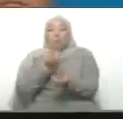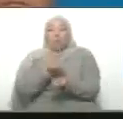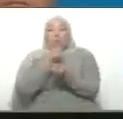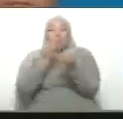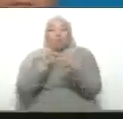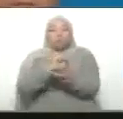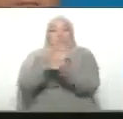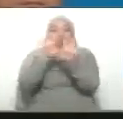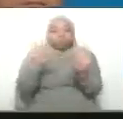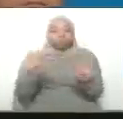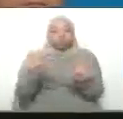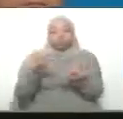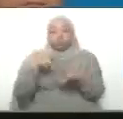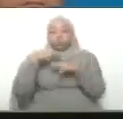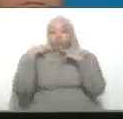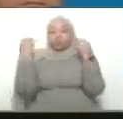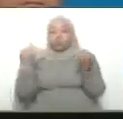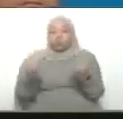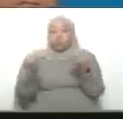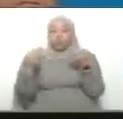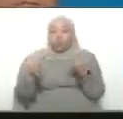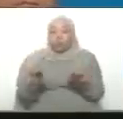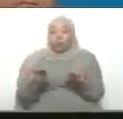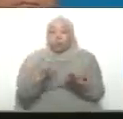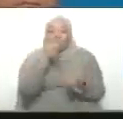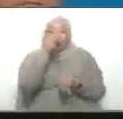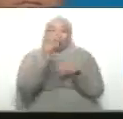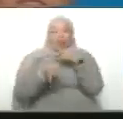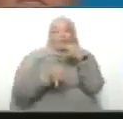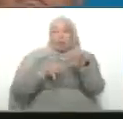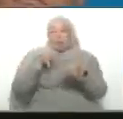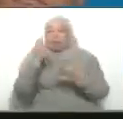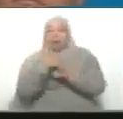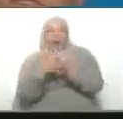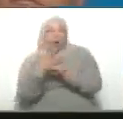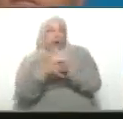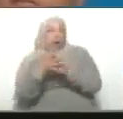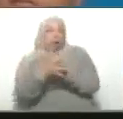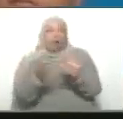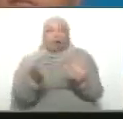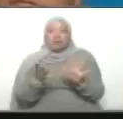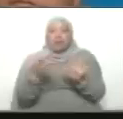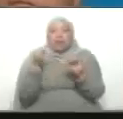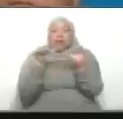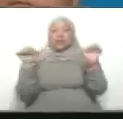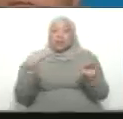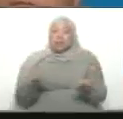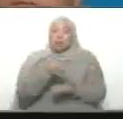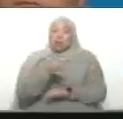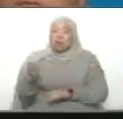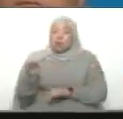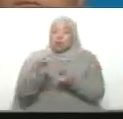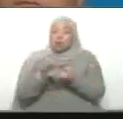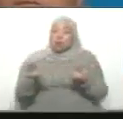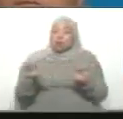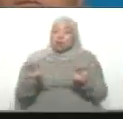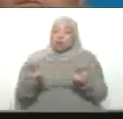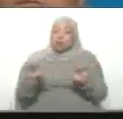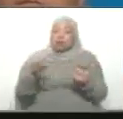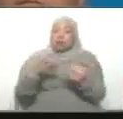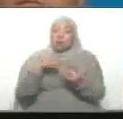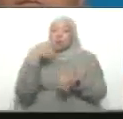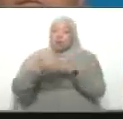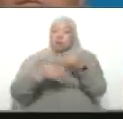mucha claridad, con mucha soltura. Eso significa que estamos en el camino correcto del sistema educativo, presidente. Y usted